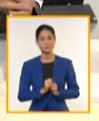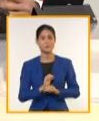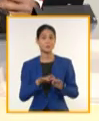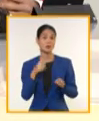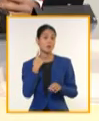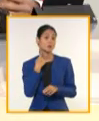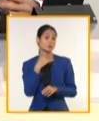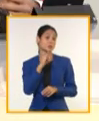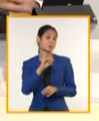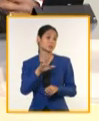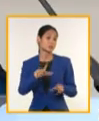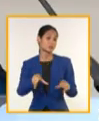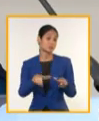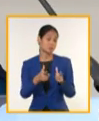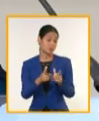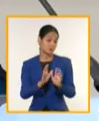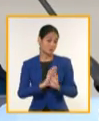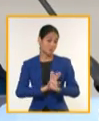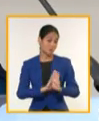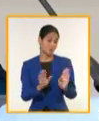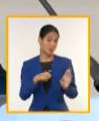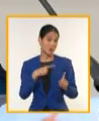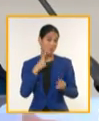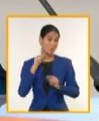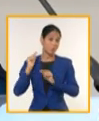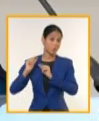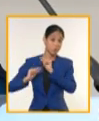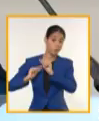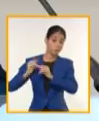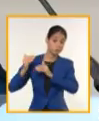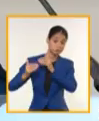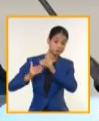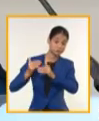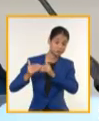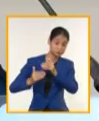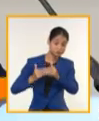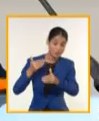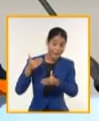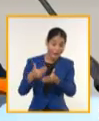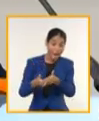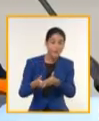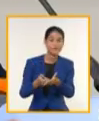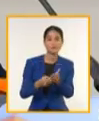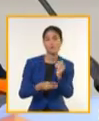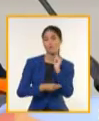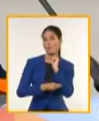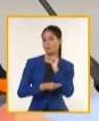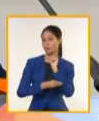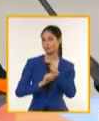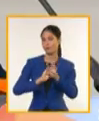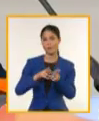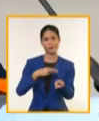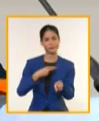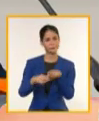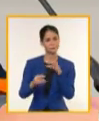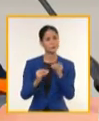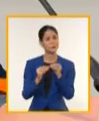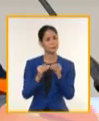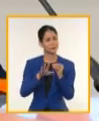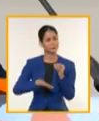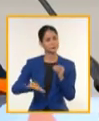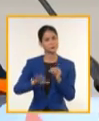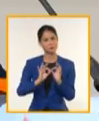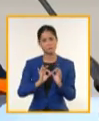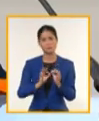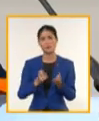años en los cuales se ha estado fortaleciendo una relación histórica, relación que se inicia